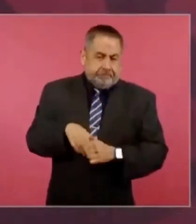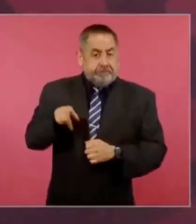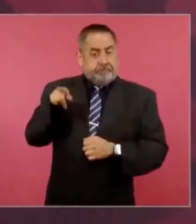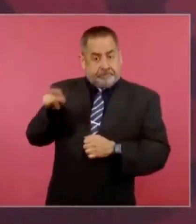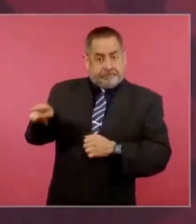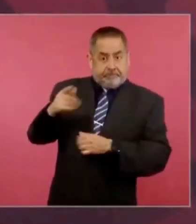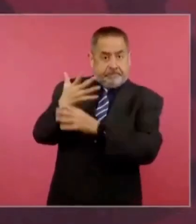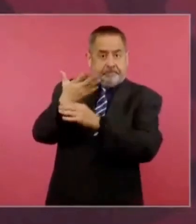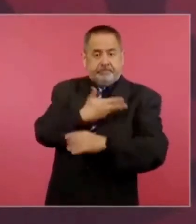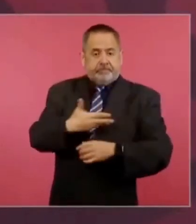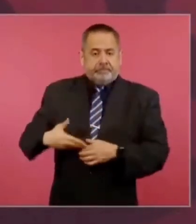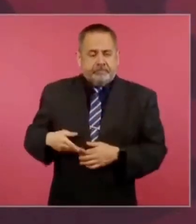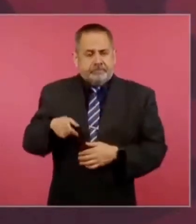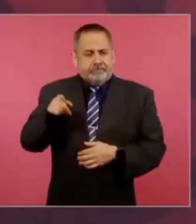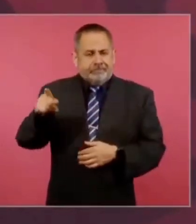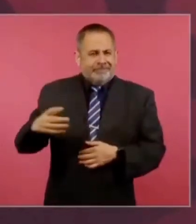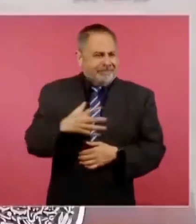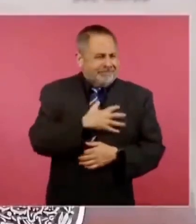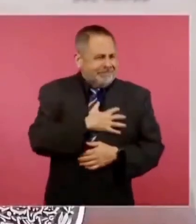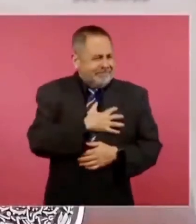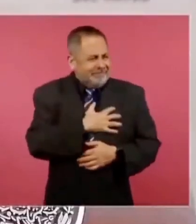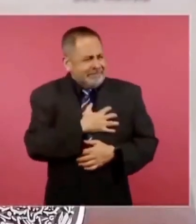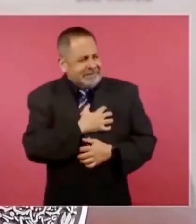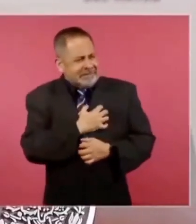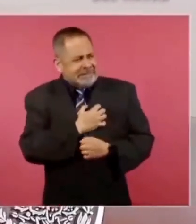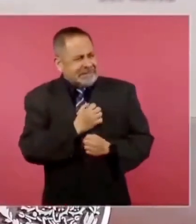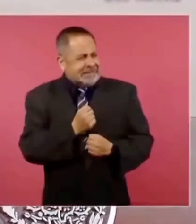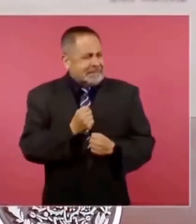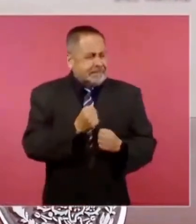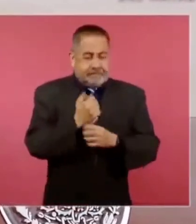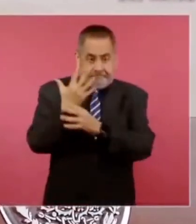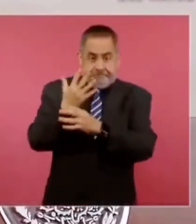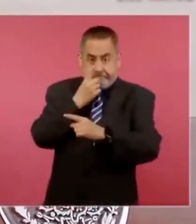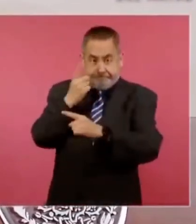Decía que le mortificaba, lo cito,